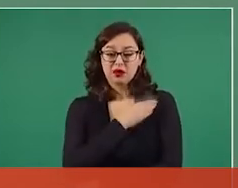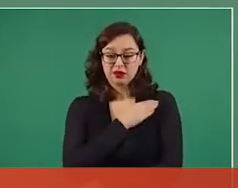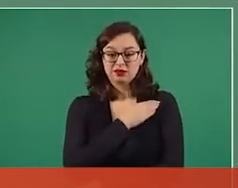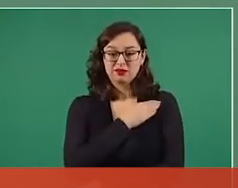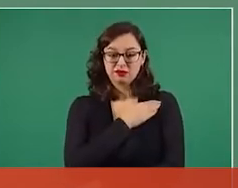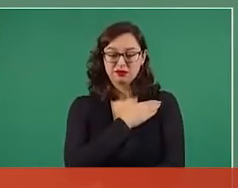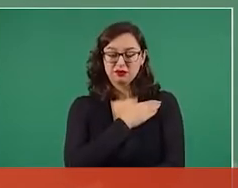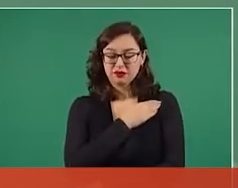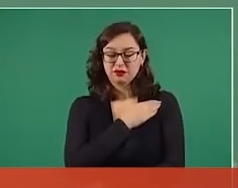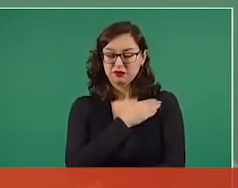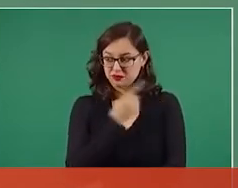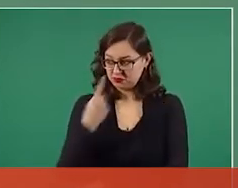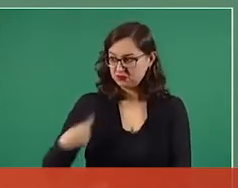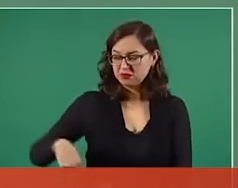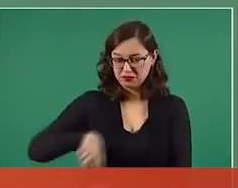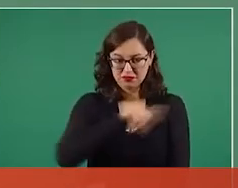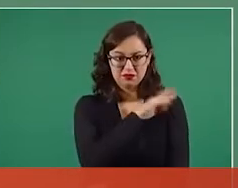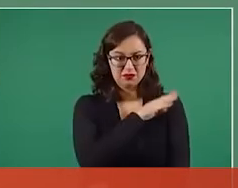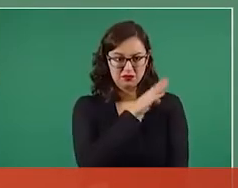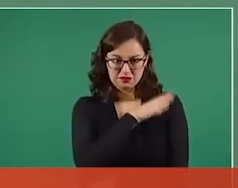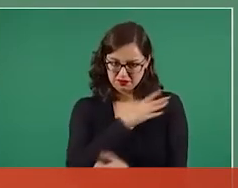es posible